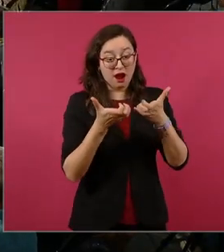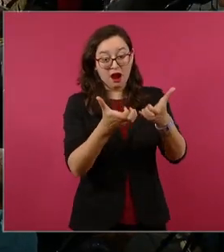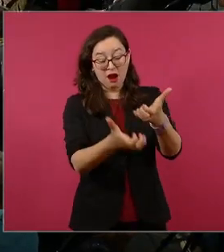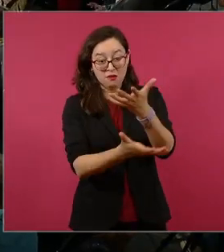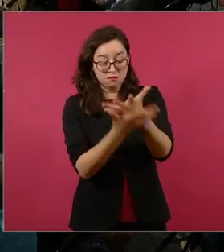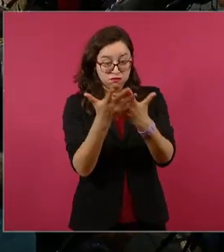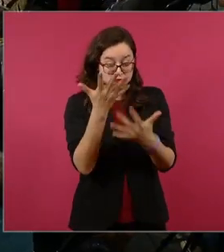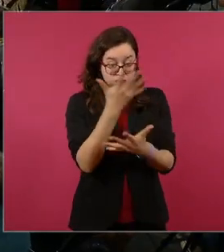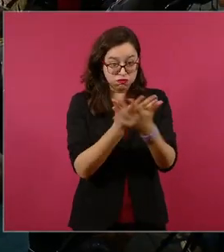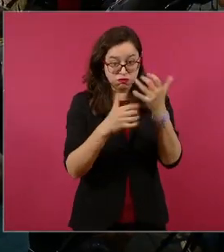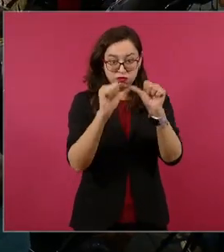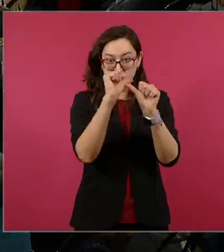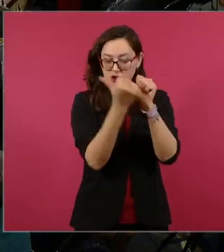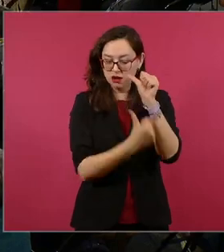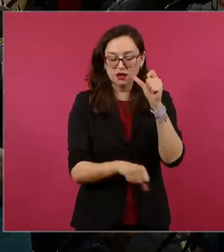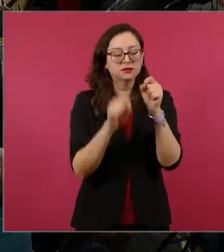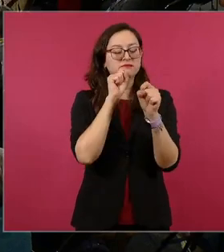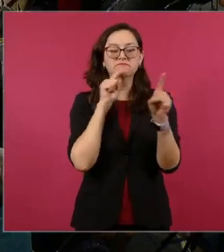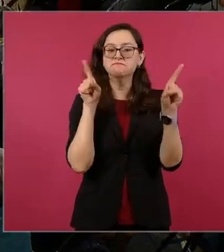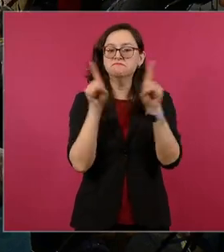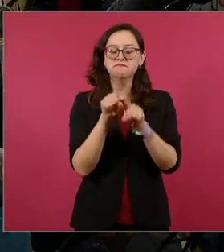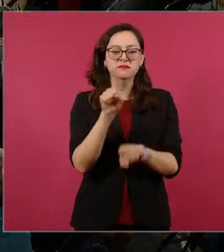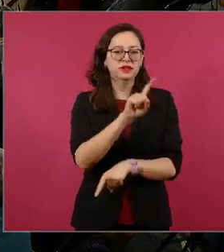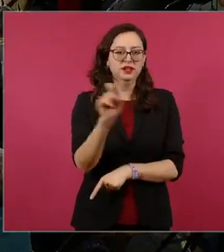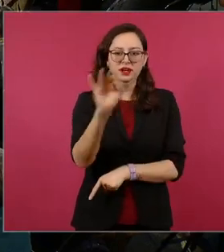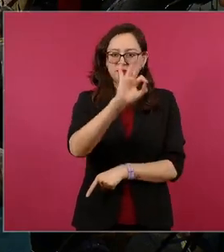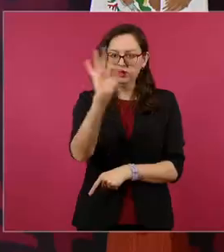concluido. Ya